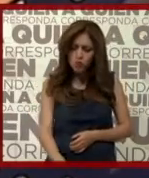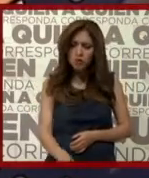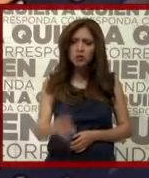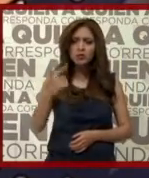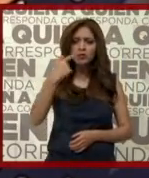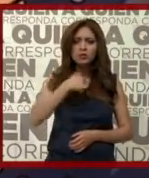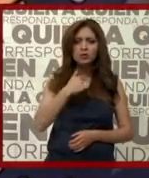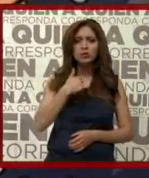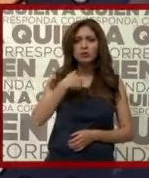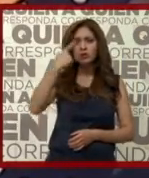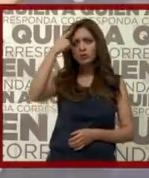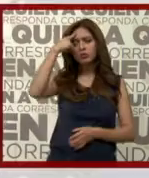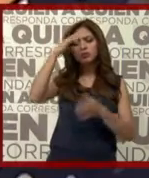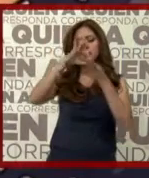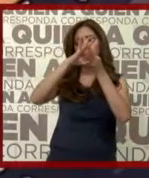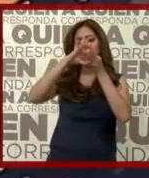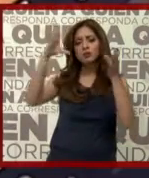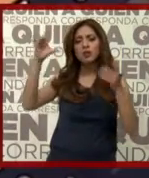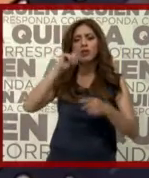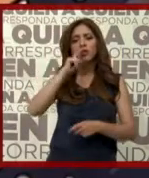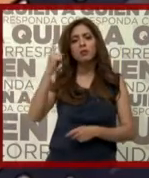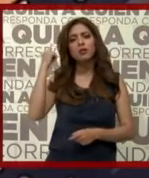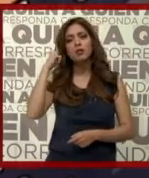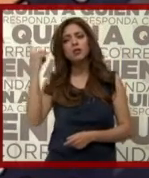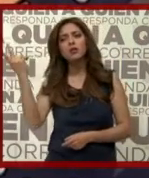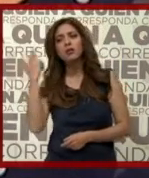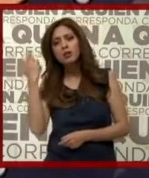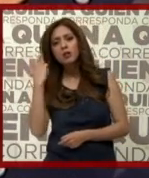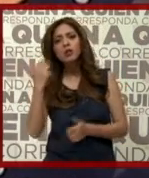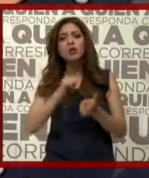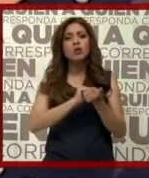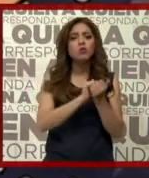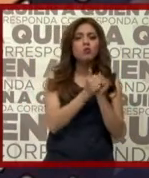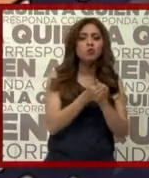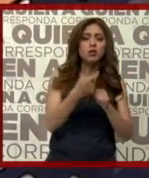alucinaciones visuales y auditivas, me dio diabetes